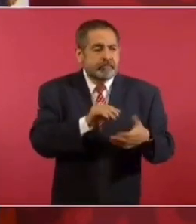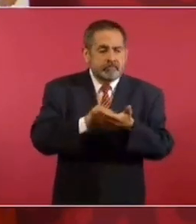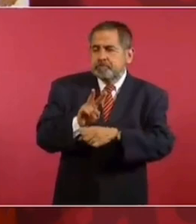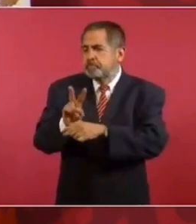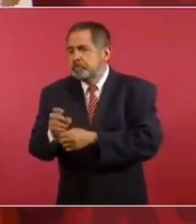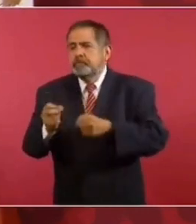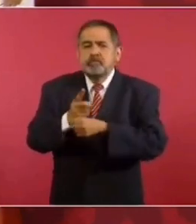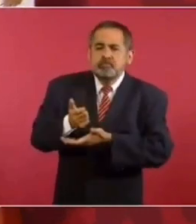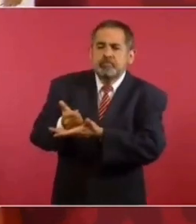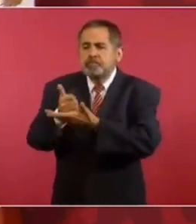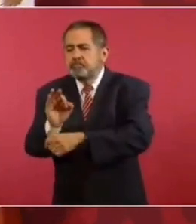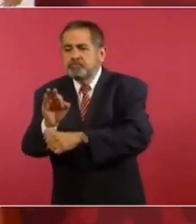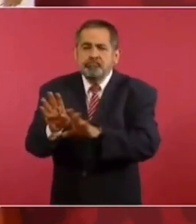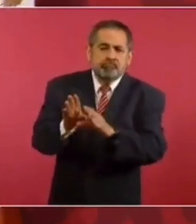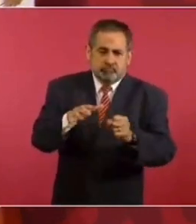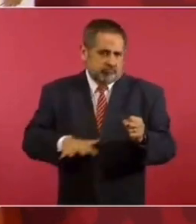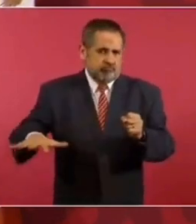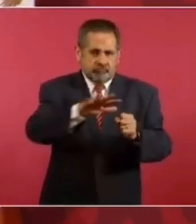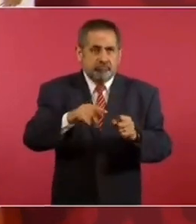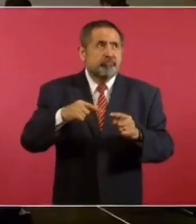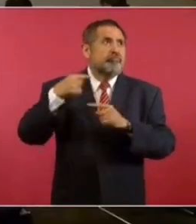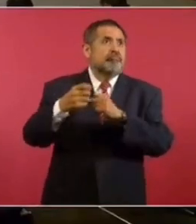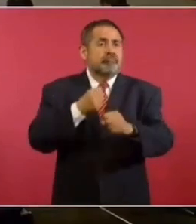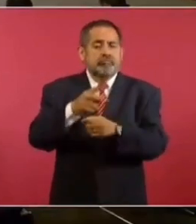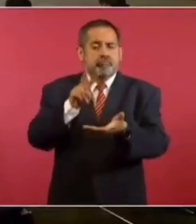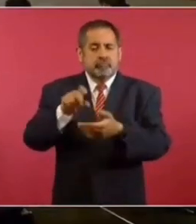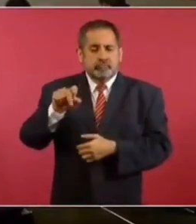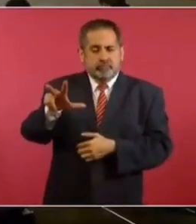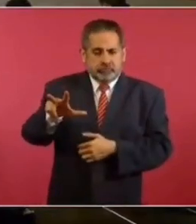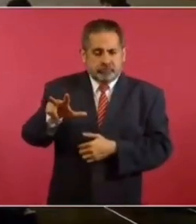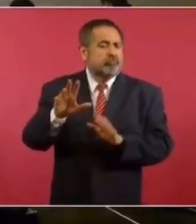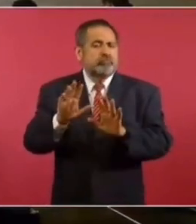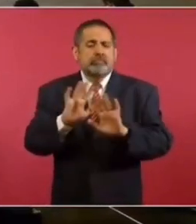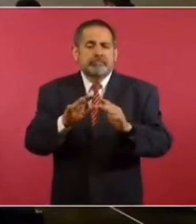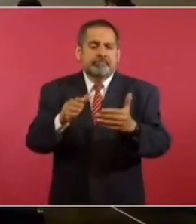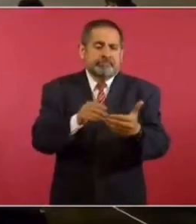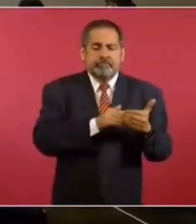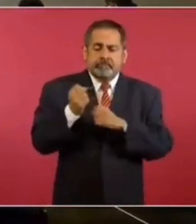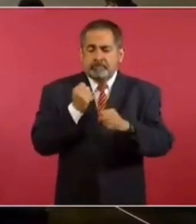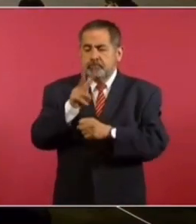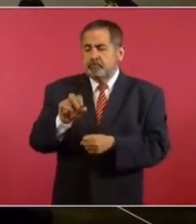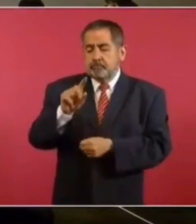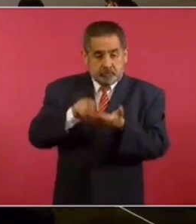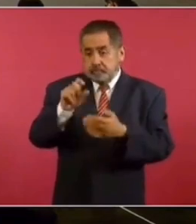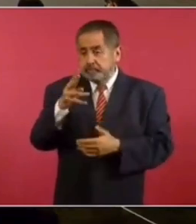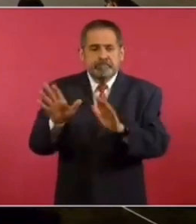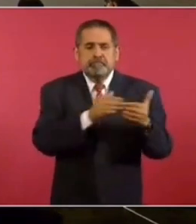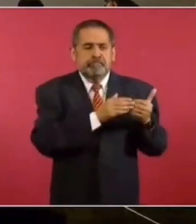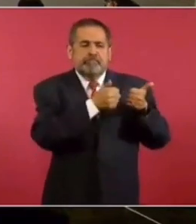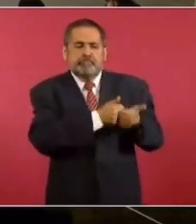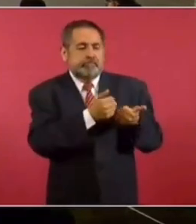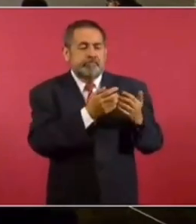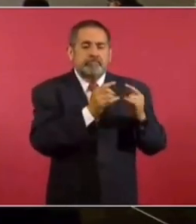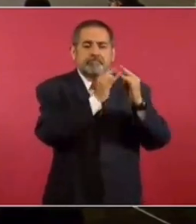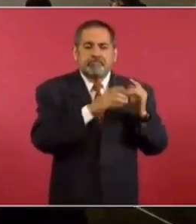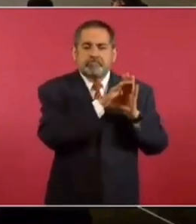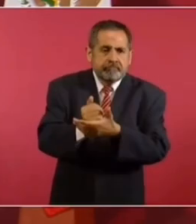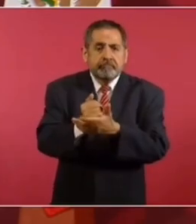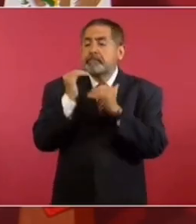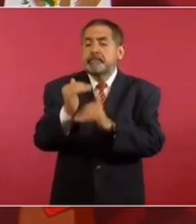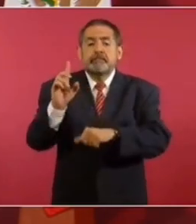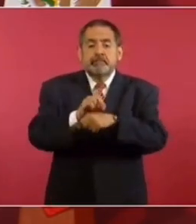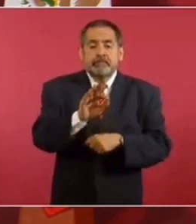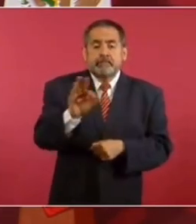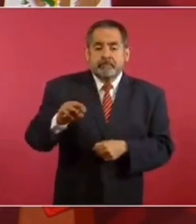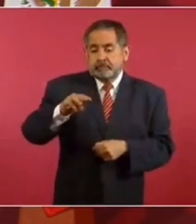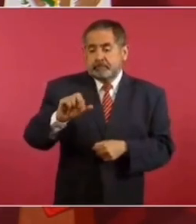haciendo labor de seguridad pública hasta el 2028 o que regresen a sus cuarteles en marzo de